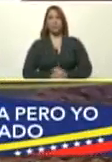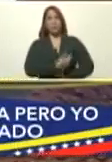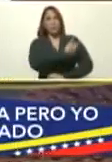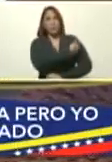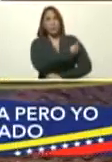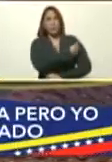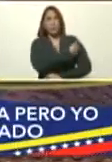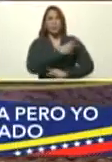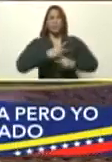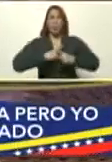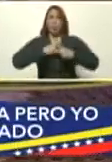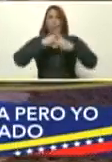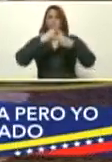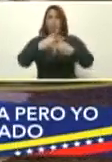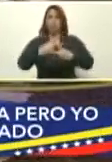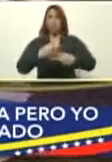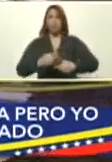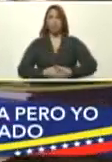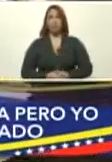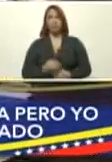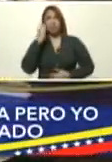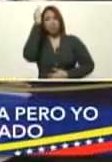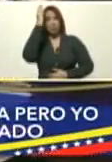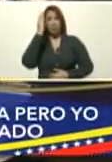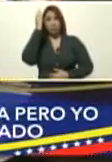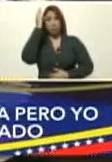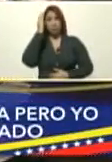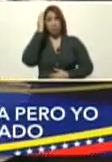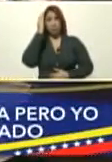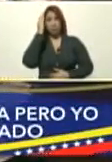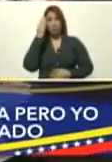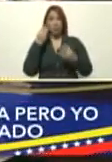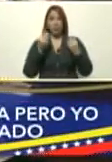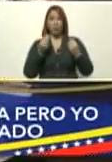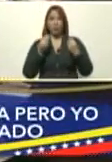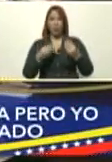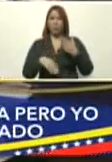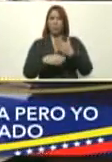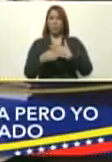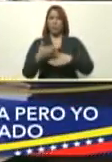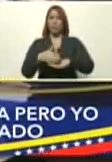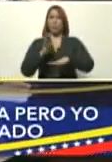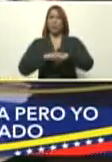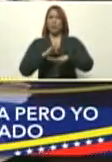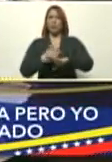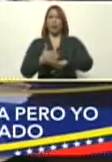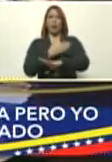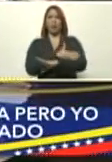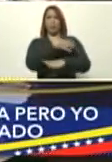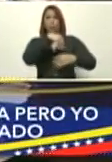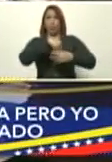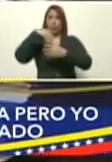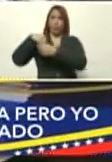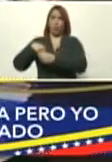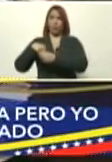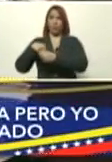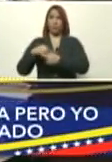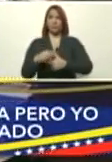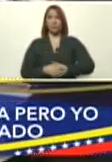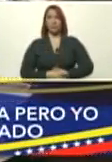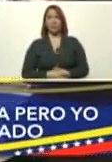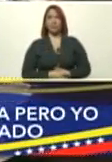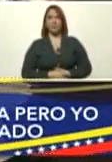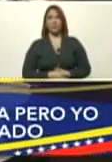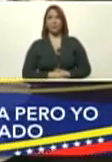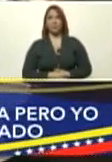Vacunación voluntaria, consciente, como fue la cuarentena cuando el 7+7. Ah, muchacha,